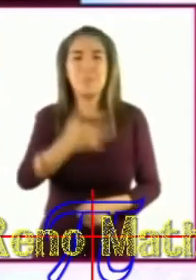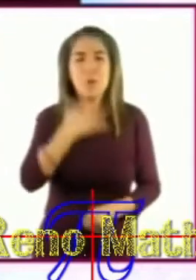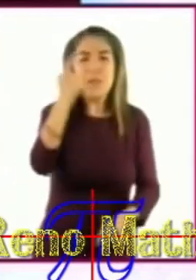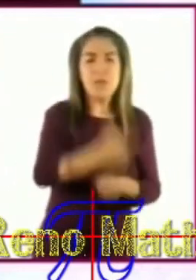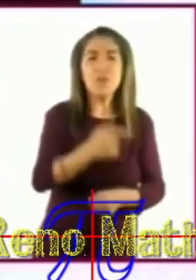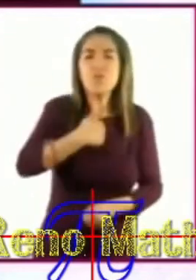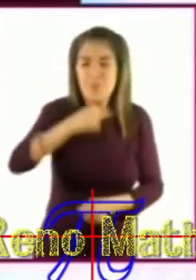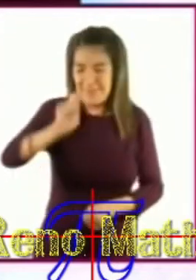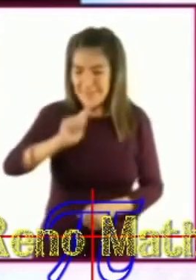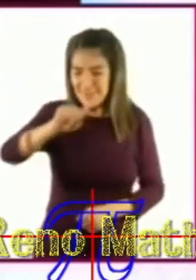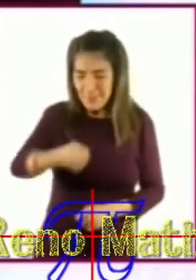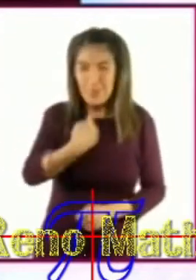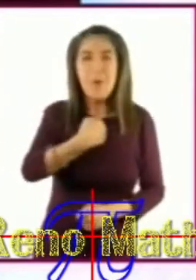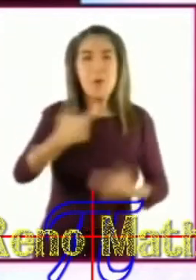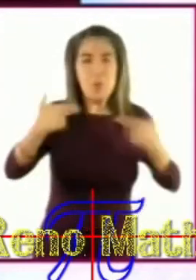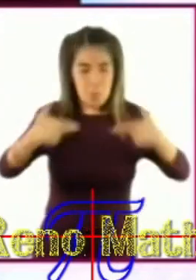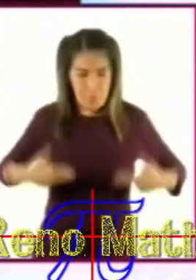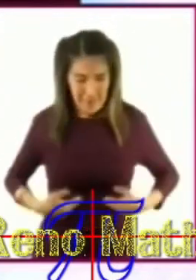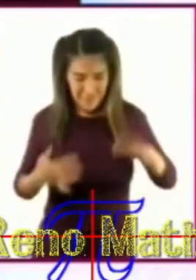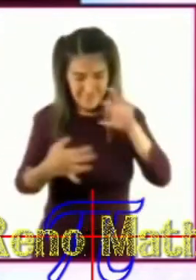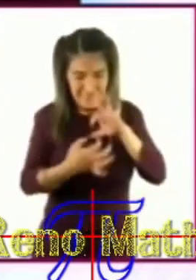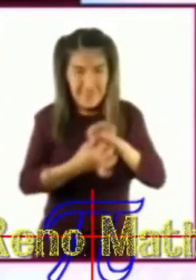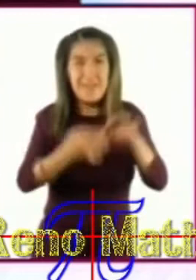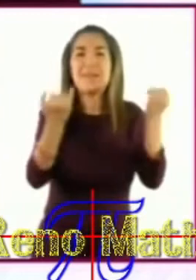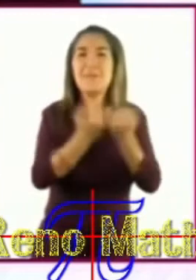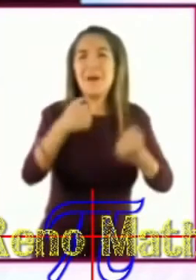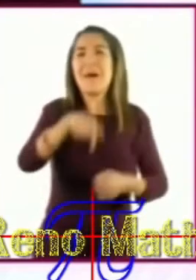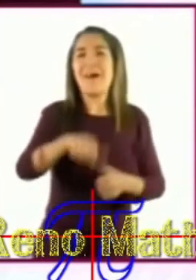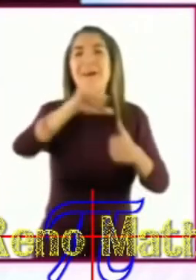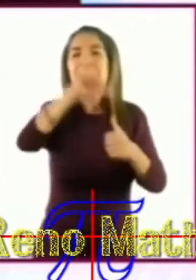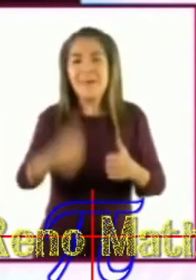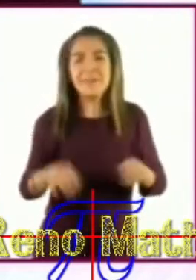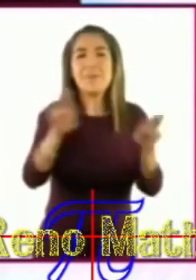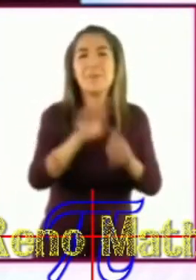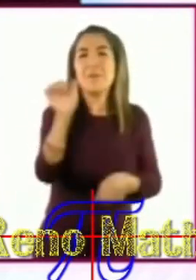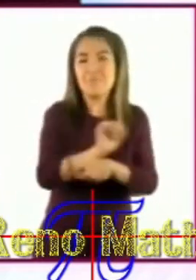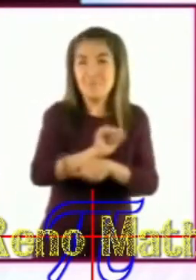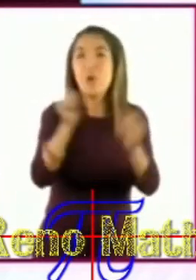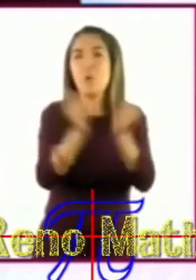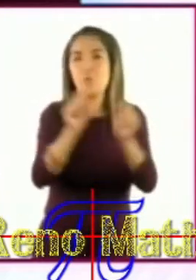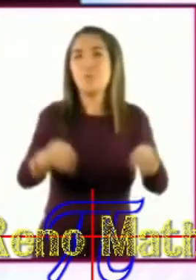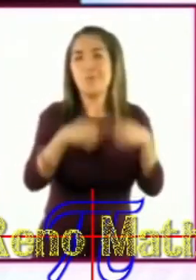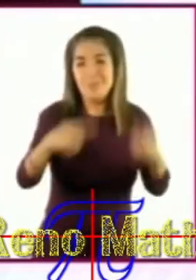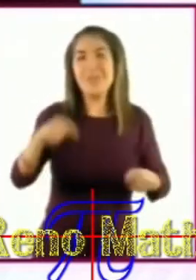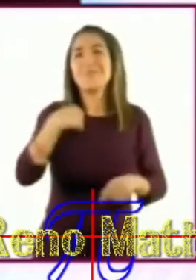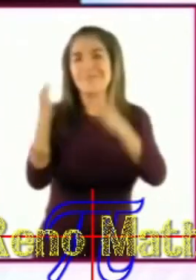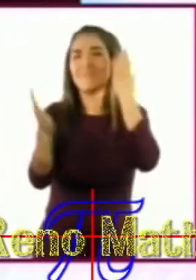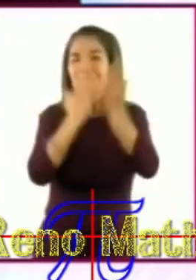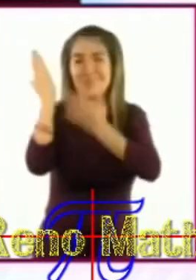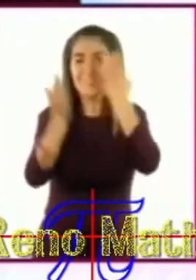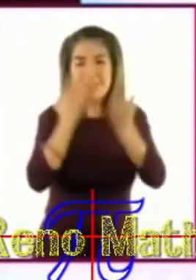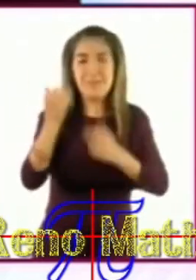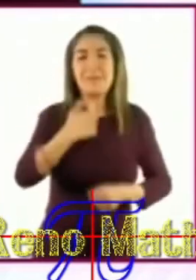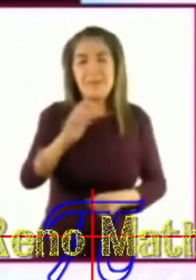descubrir quién soy yo como ser humano, así como también por medio de la actuación y de la música que llevo un rato estudiando. Y